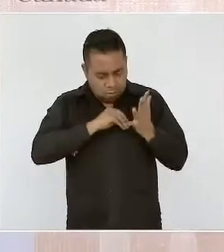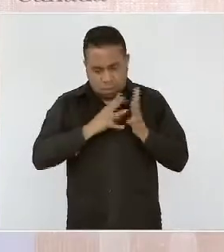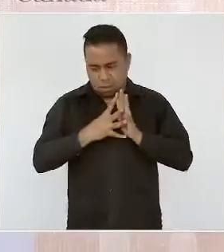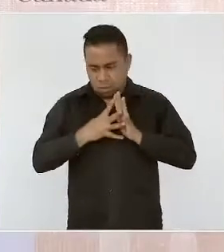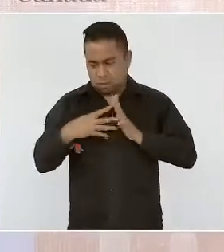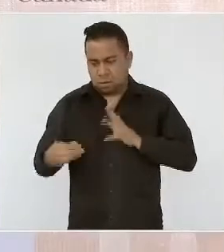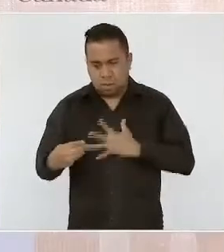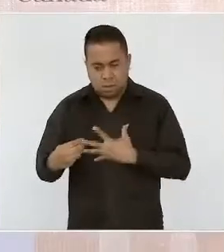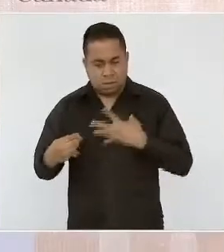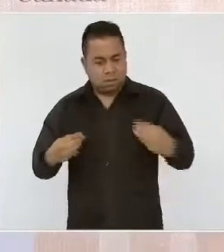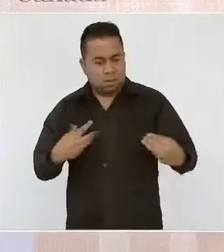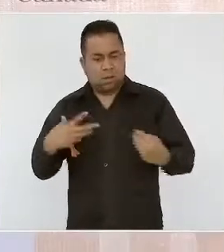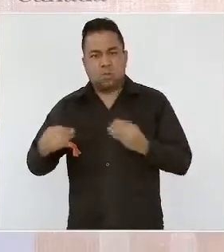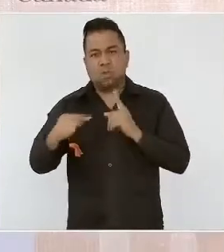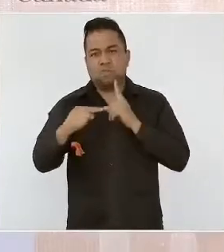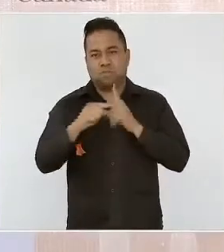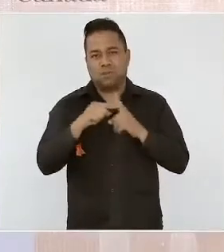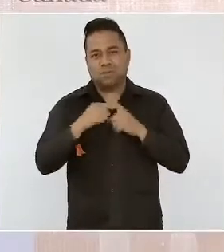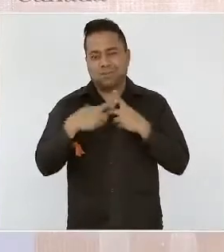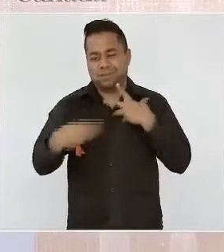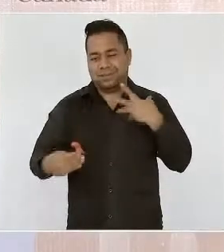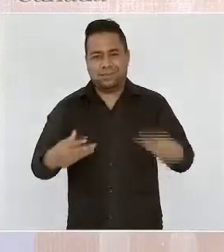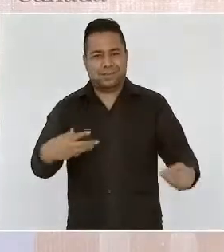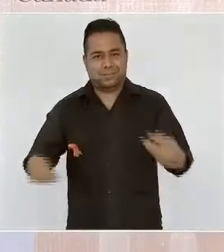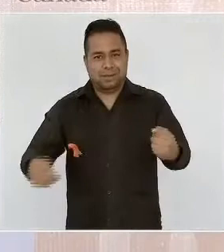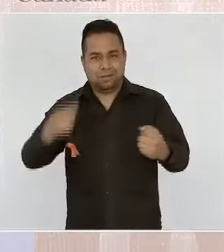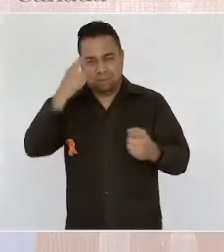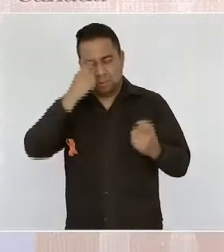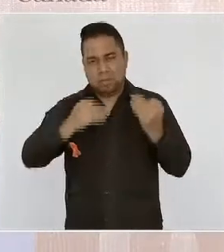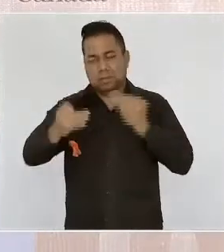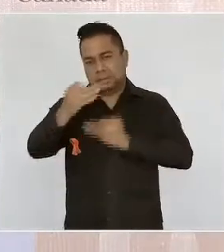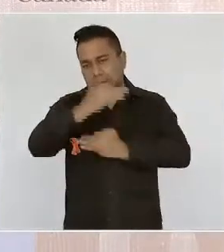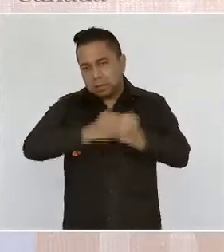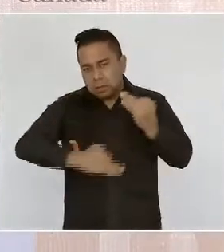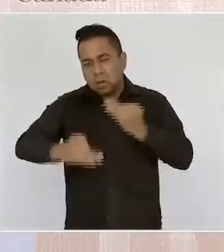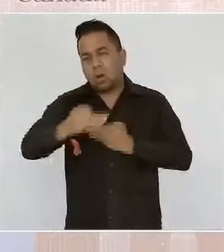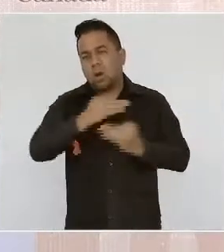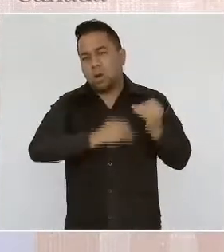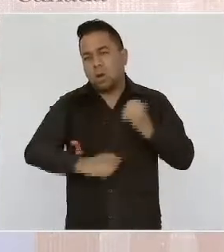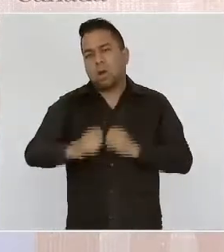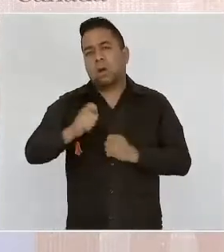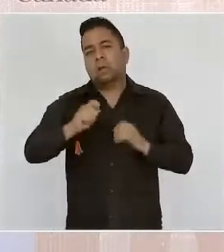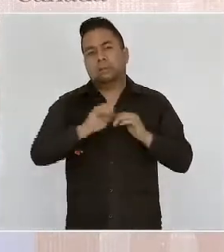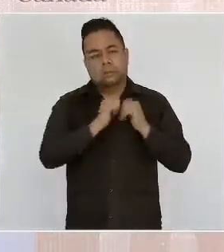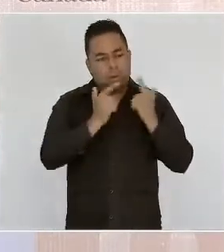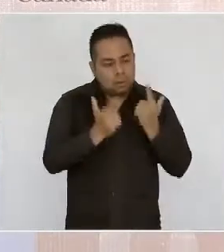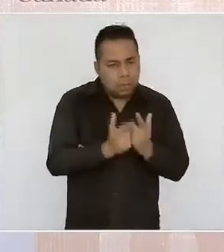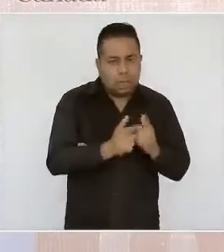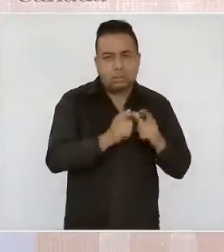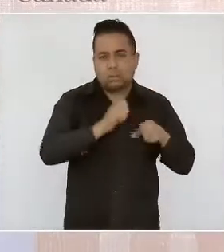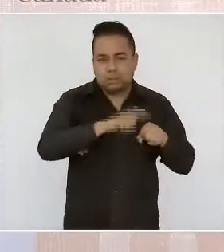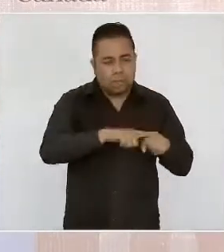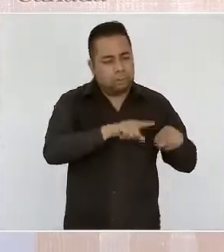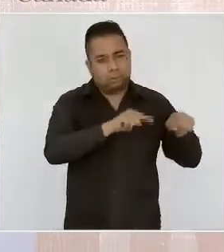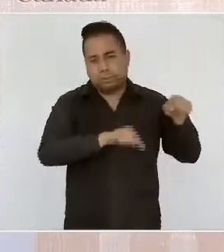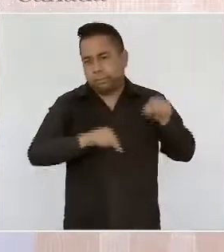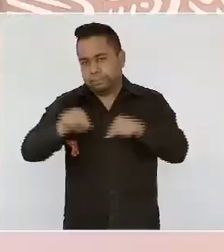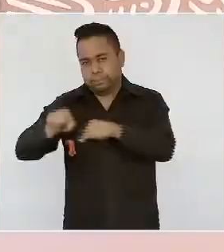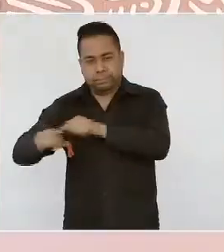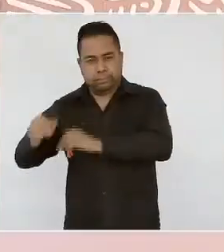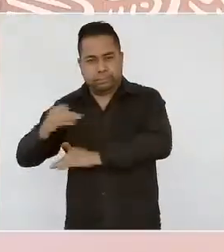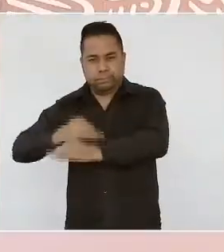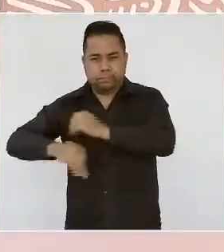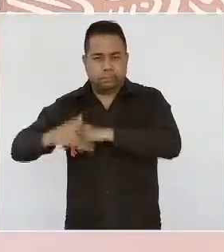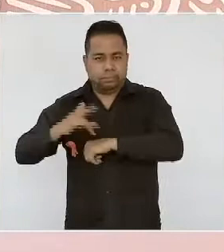justamente como modelos hacia todos los órdenes de la sociedad. Concluyo